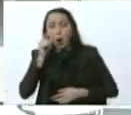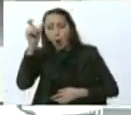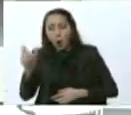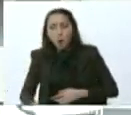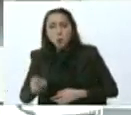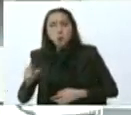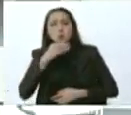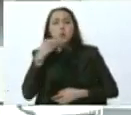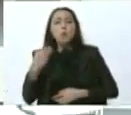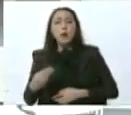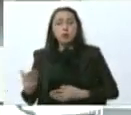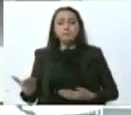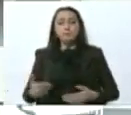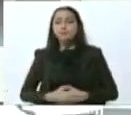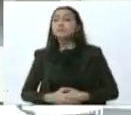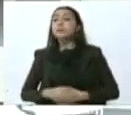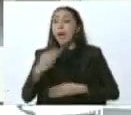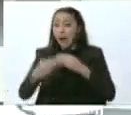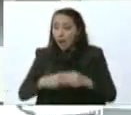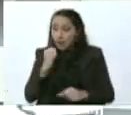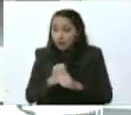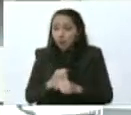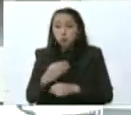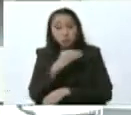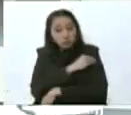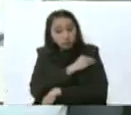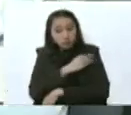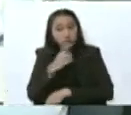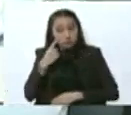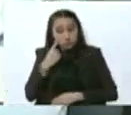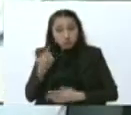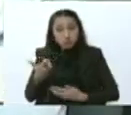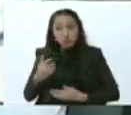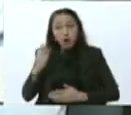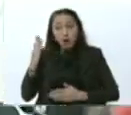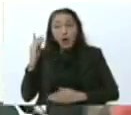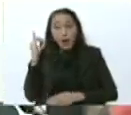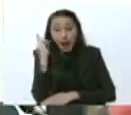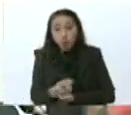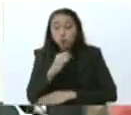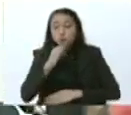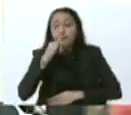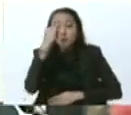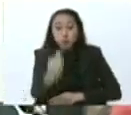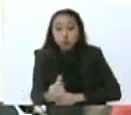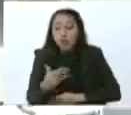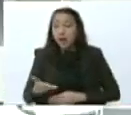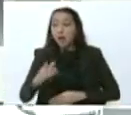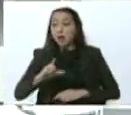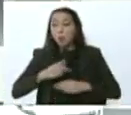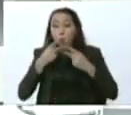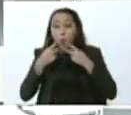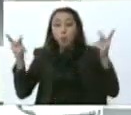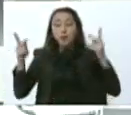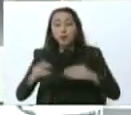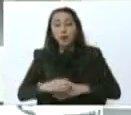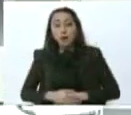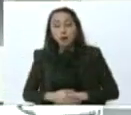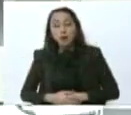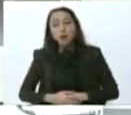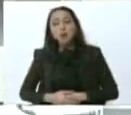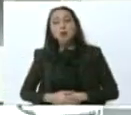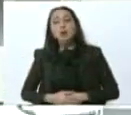de la Juventud, hagan todo y me mantienen informado para hacer las denuncias públicas respectivas y exigir